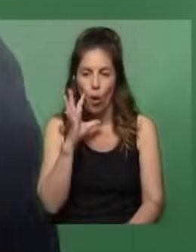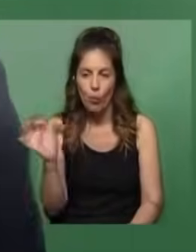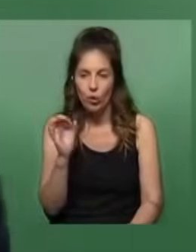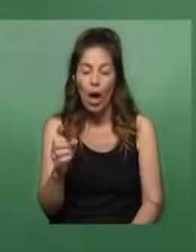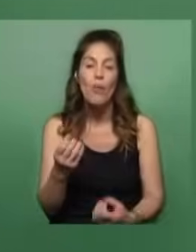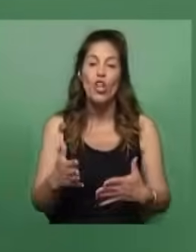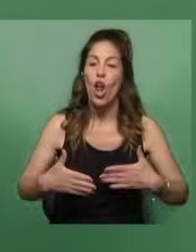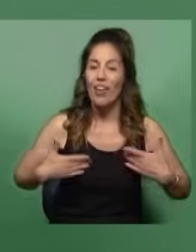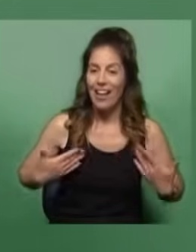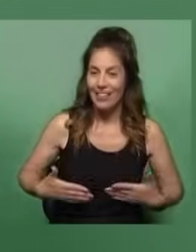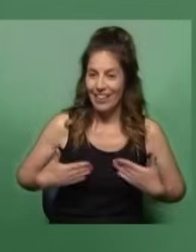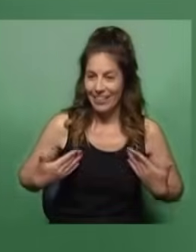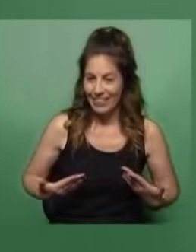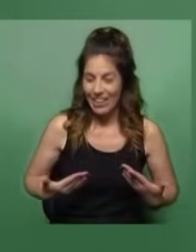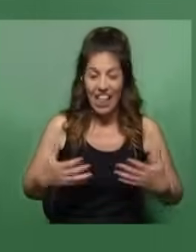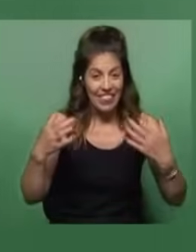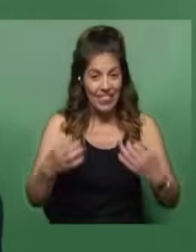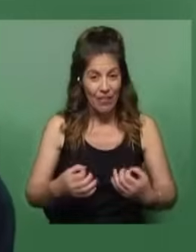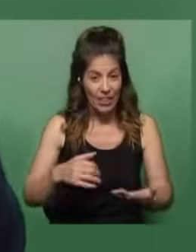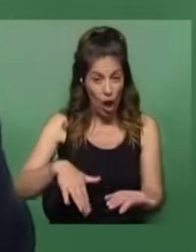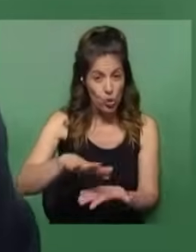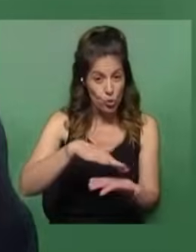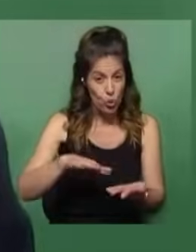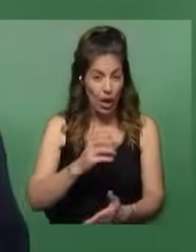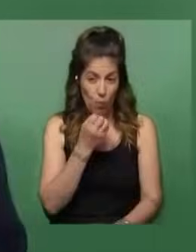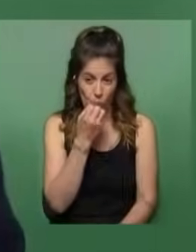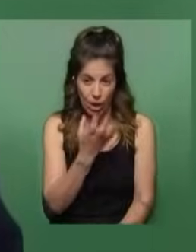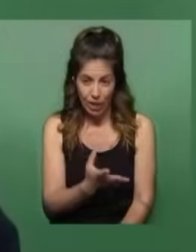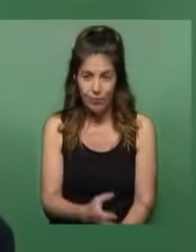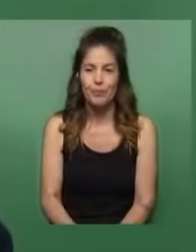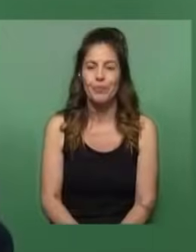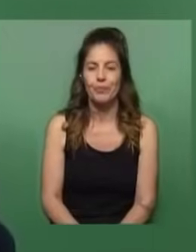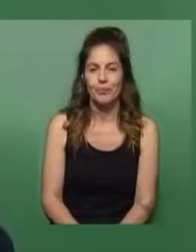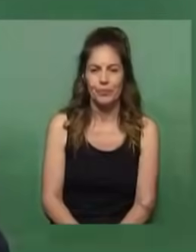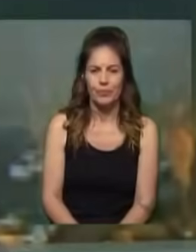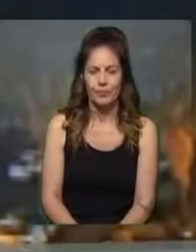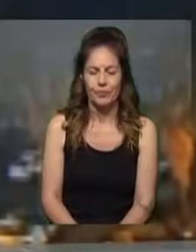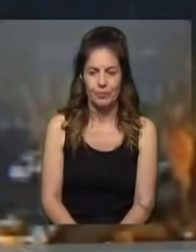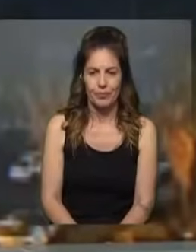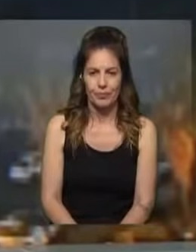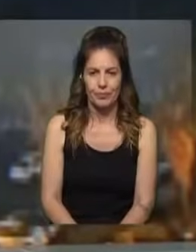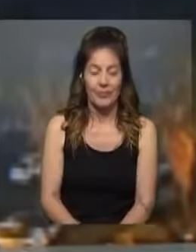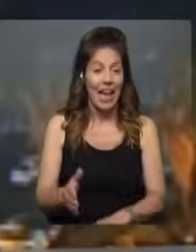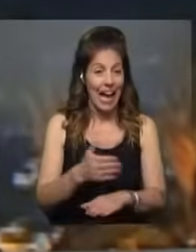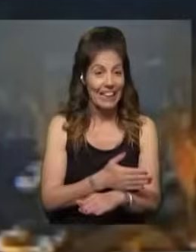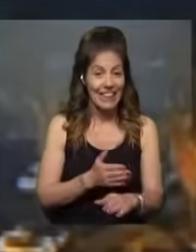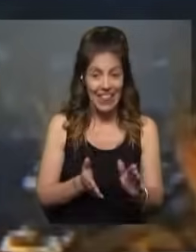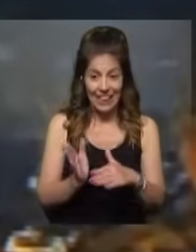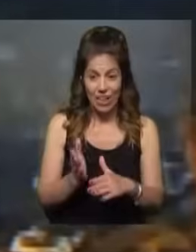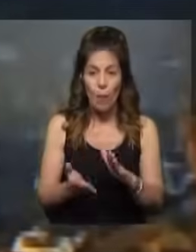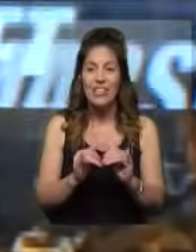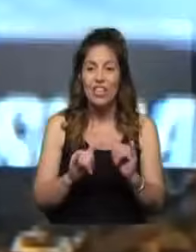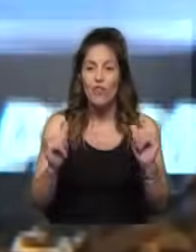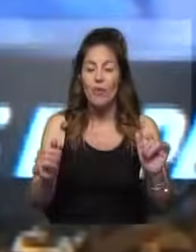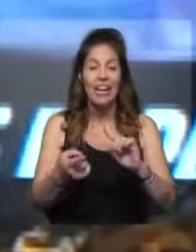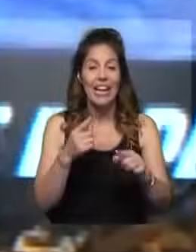alegría verdad porque verdaderamente es un punto muy bueno antes de irnos más información que surge